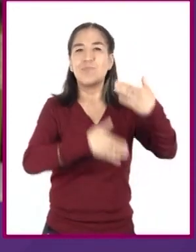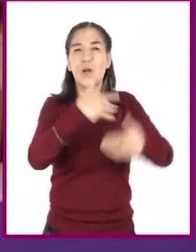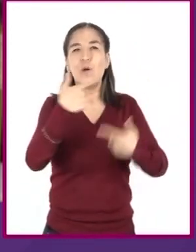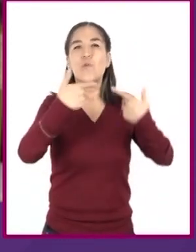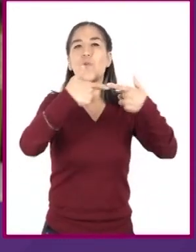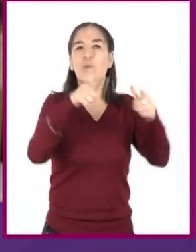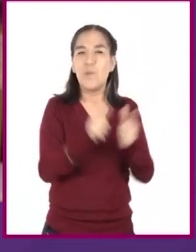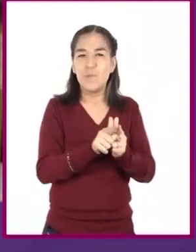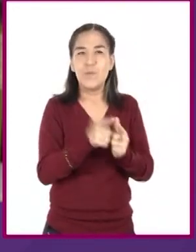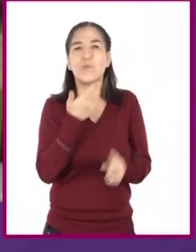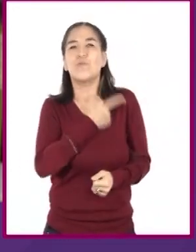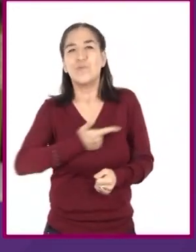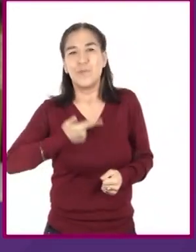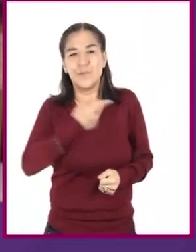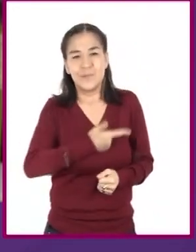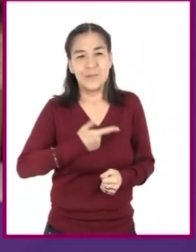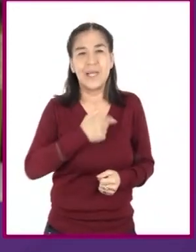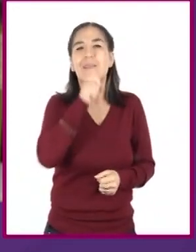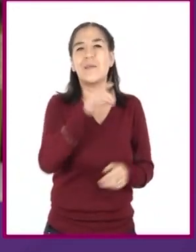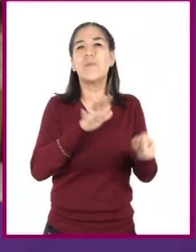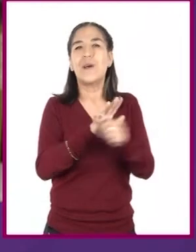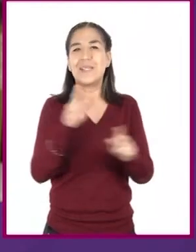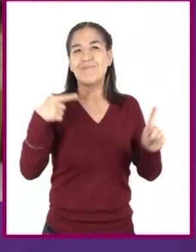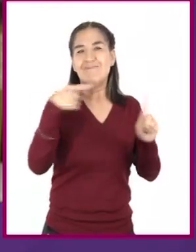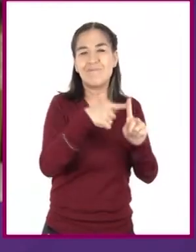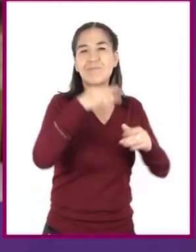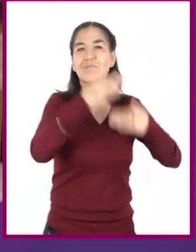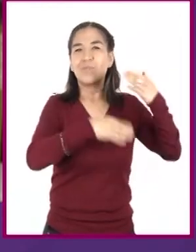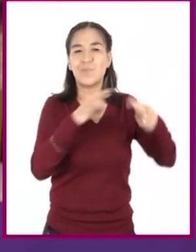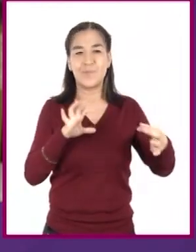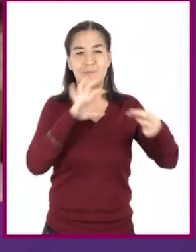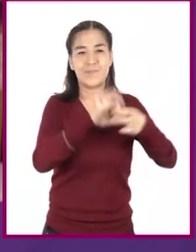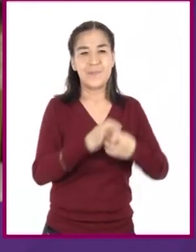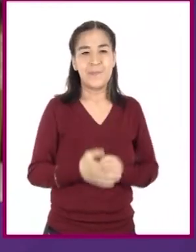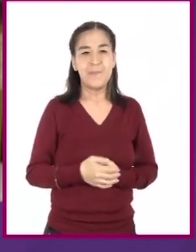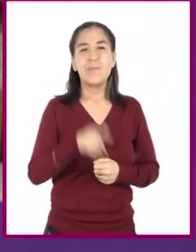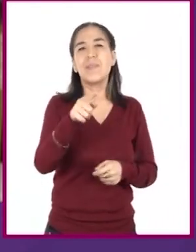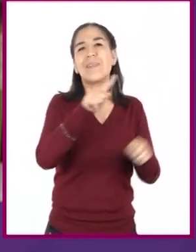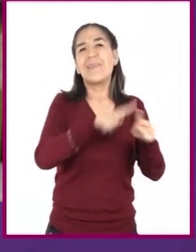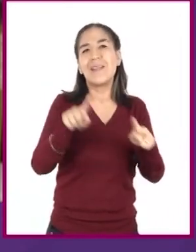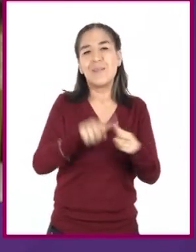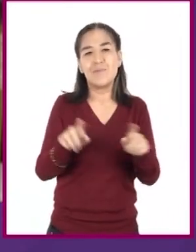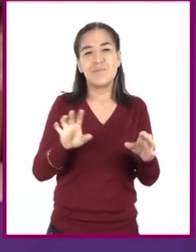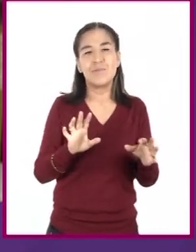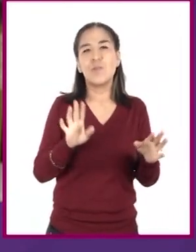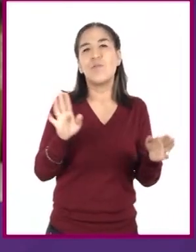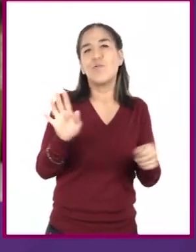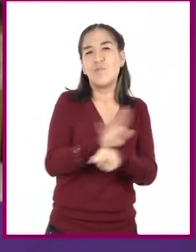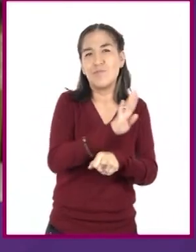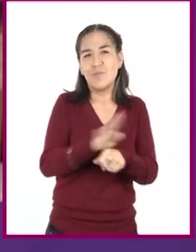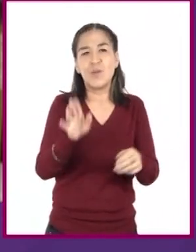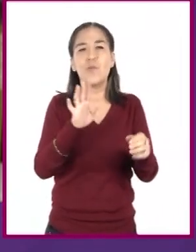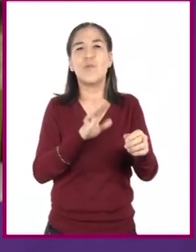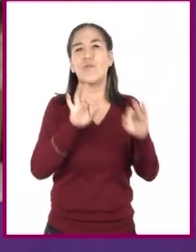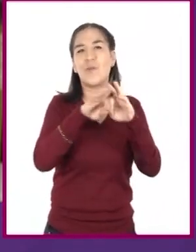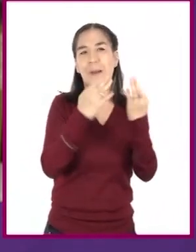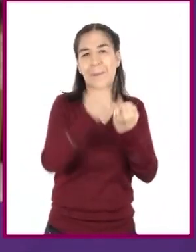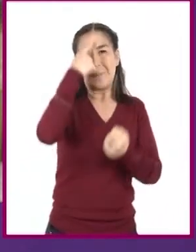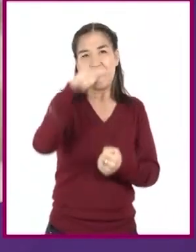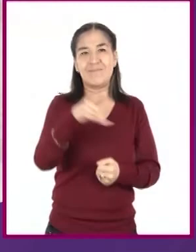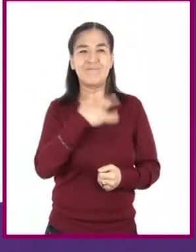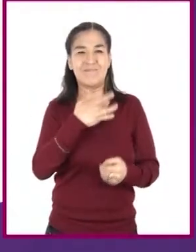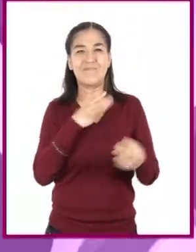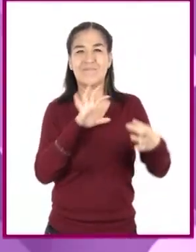grupo, el gusto y la identidad que vamos conformando. Los distintos vínculos y las distintas formas de darle vida.